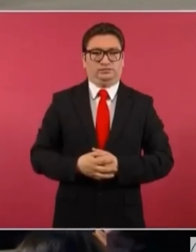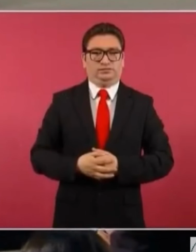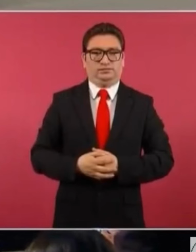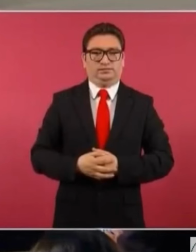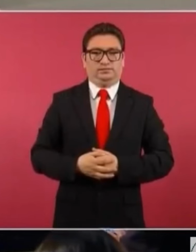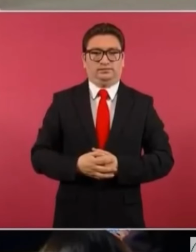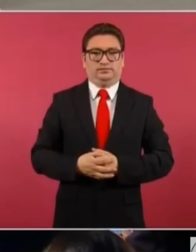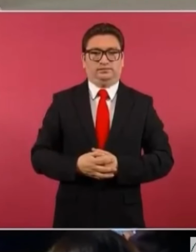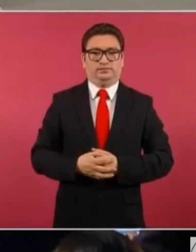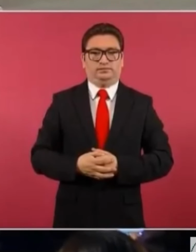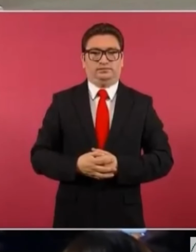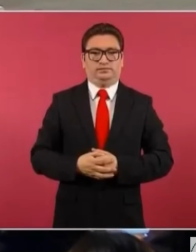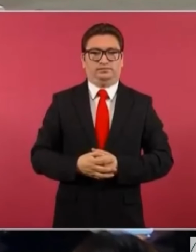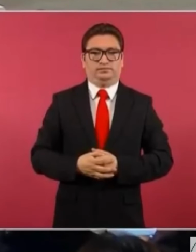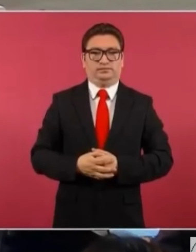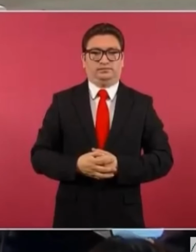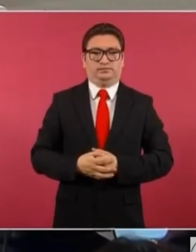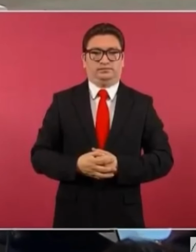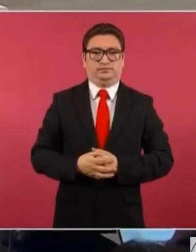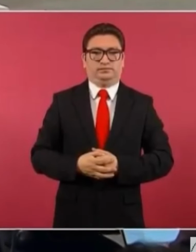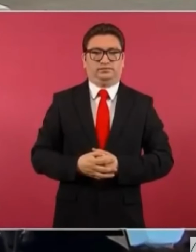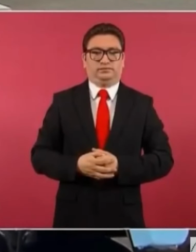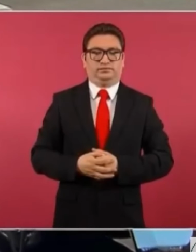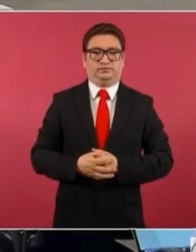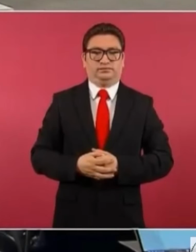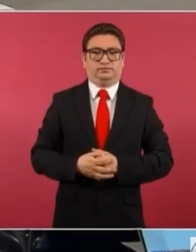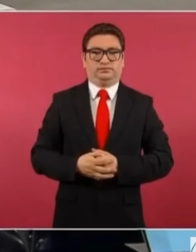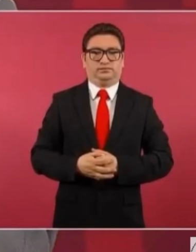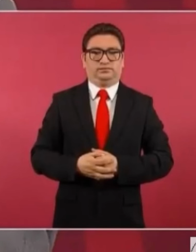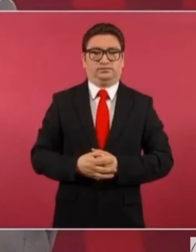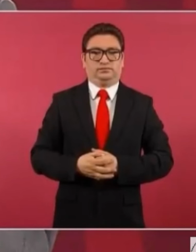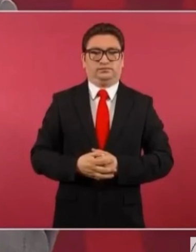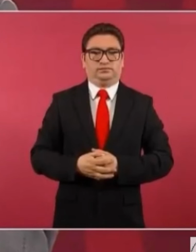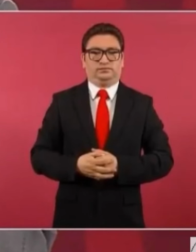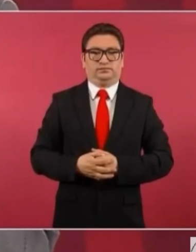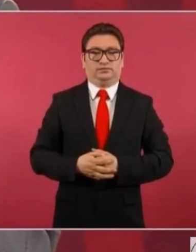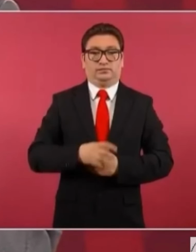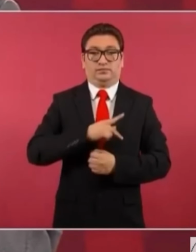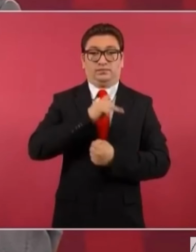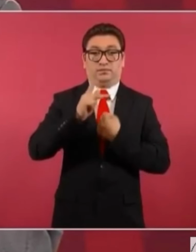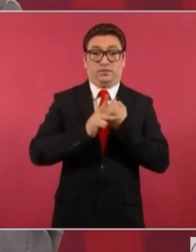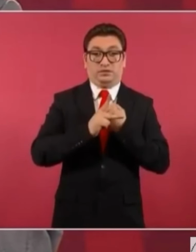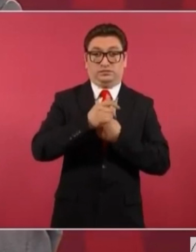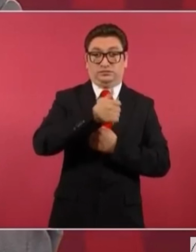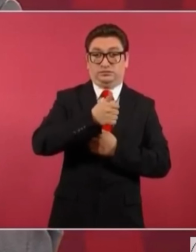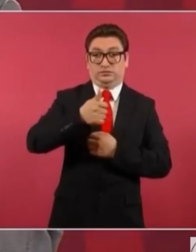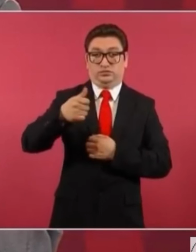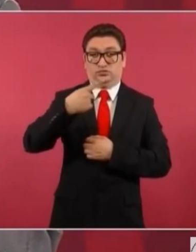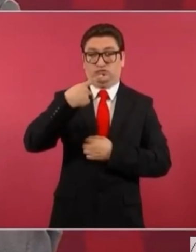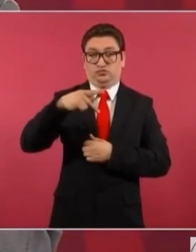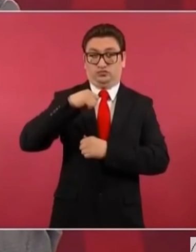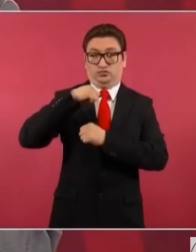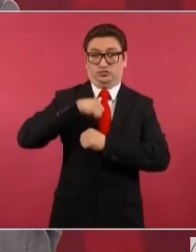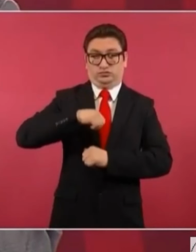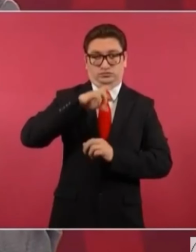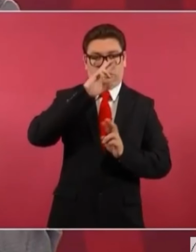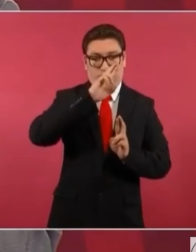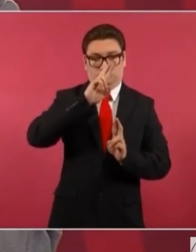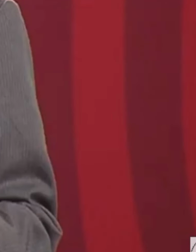con respeto a las soberanías de los pueblos,